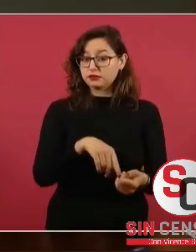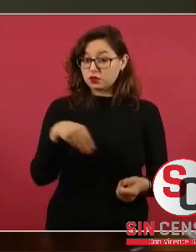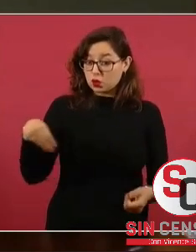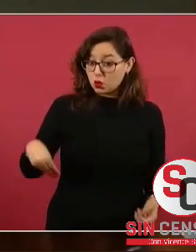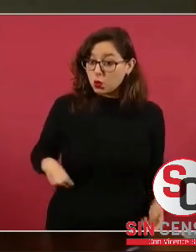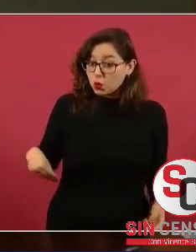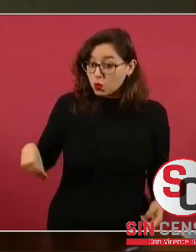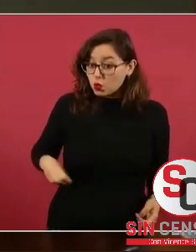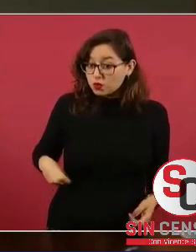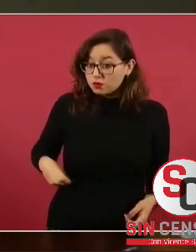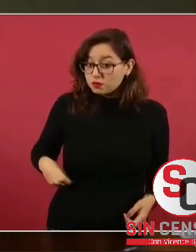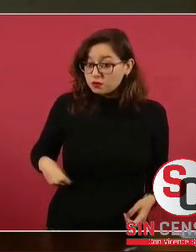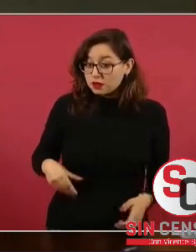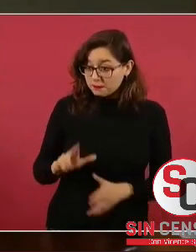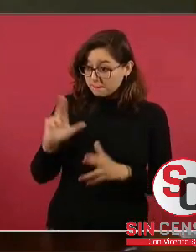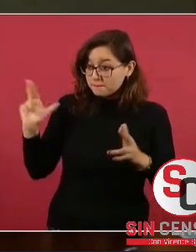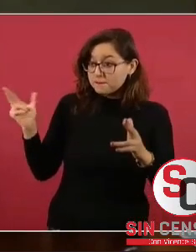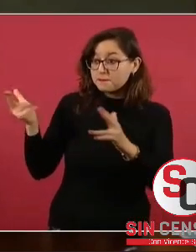se le va a juzgar,